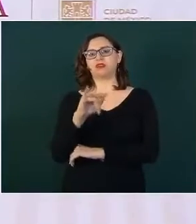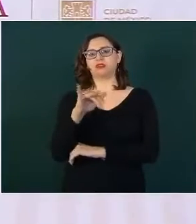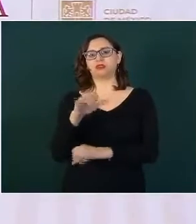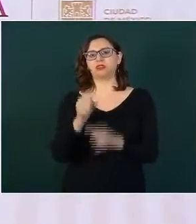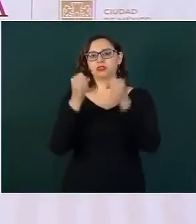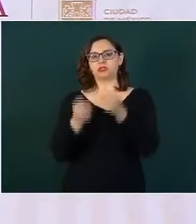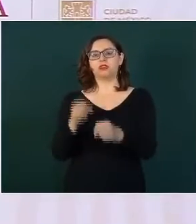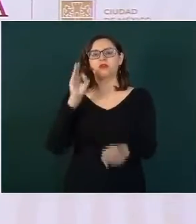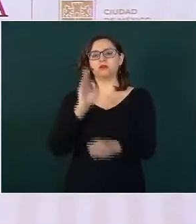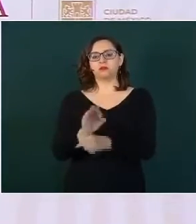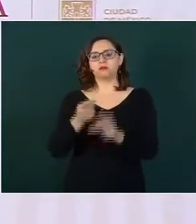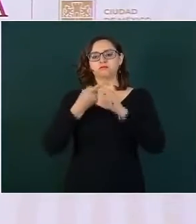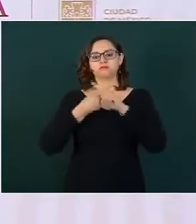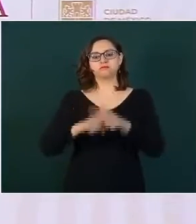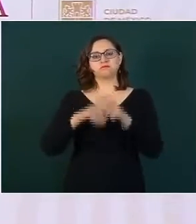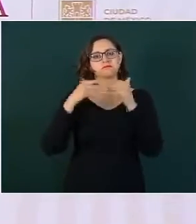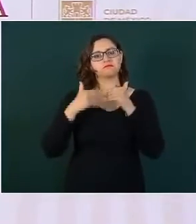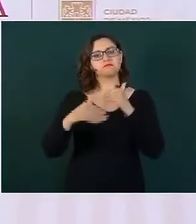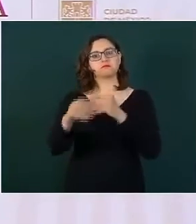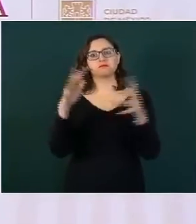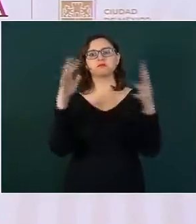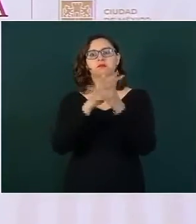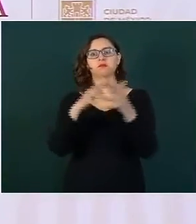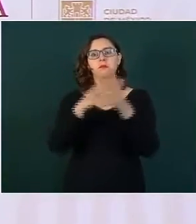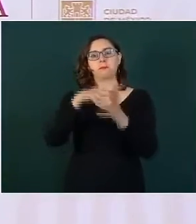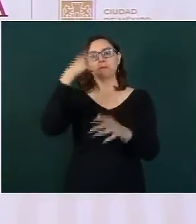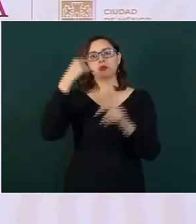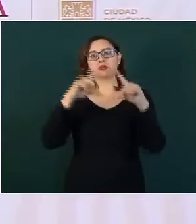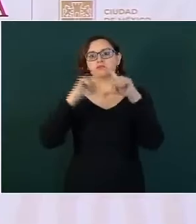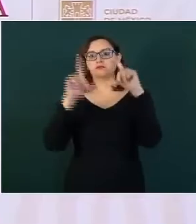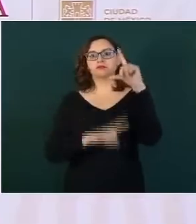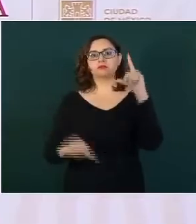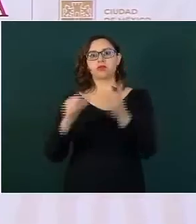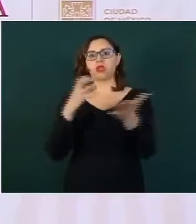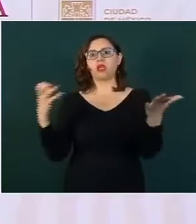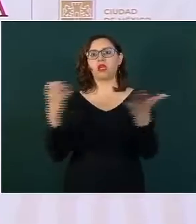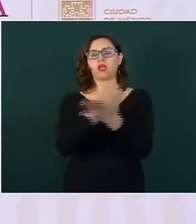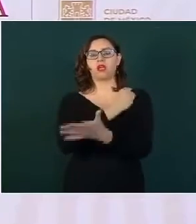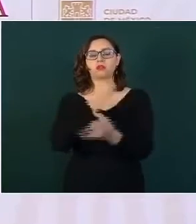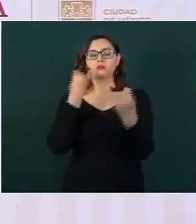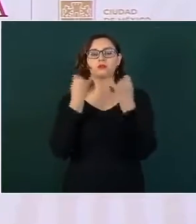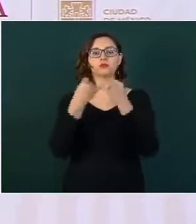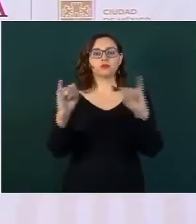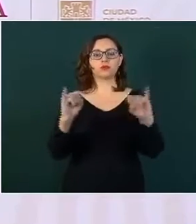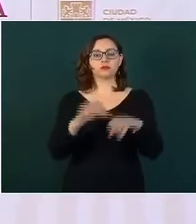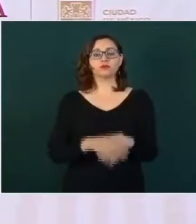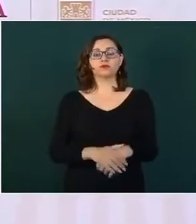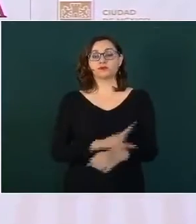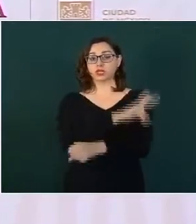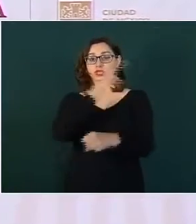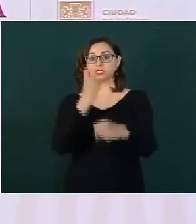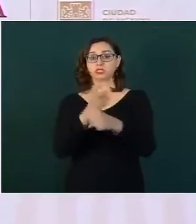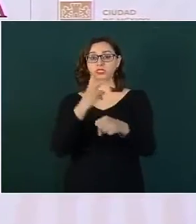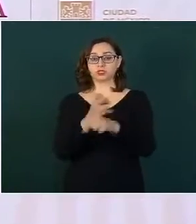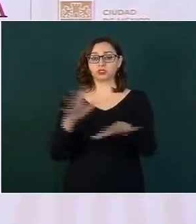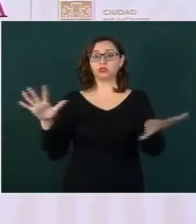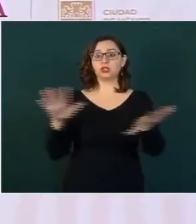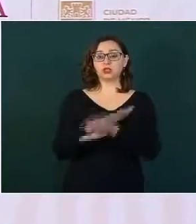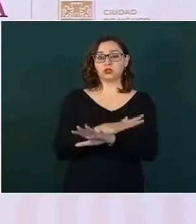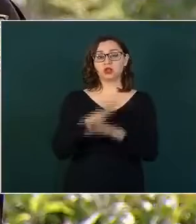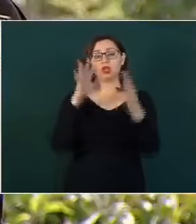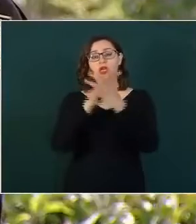como nación independiente. Después, en la Reforma, el Ejército Federal o